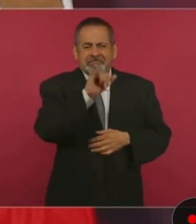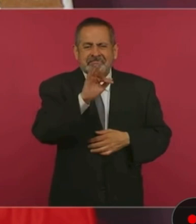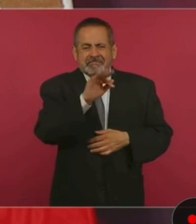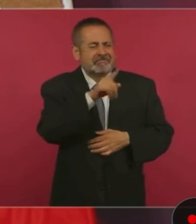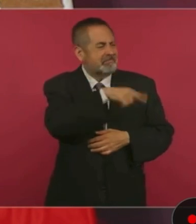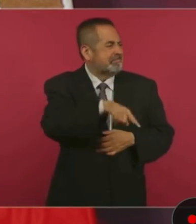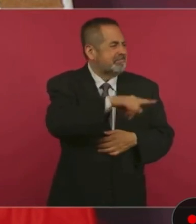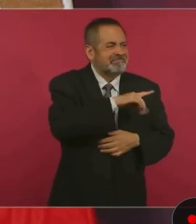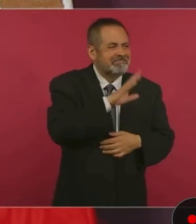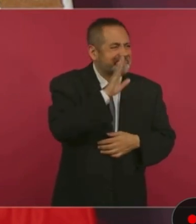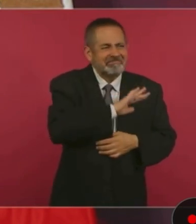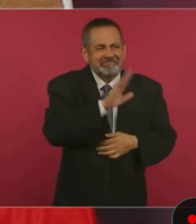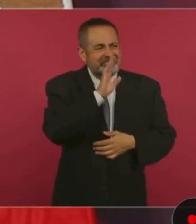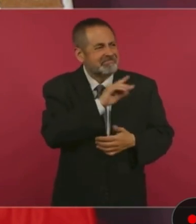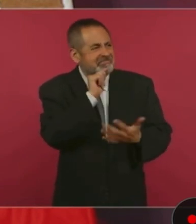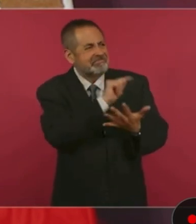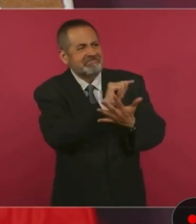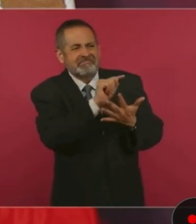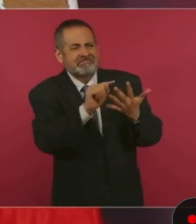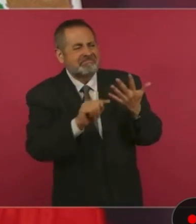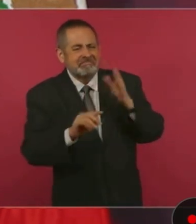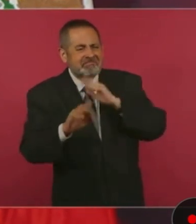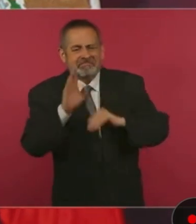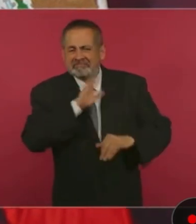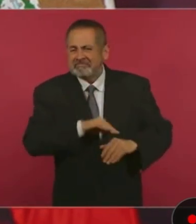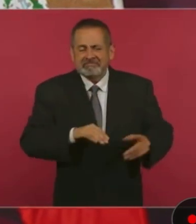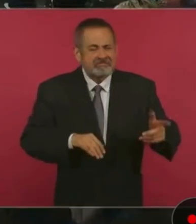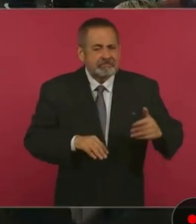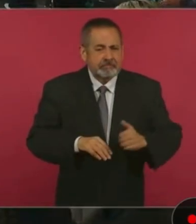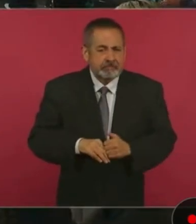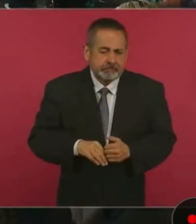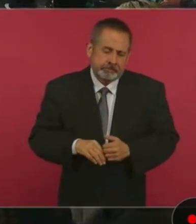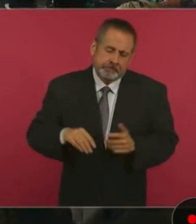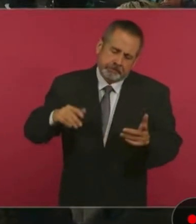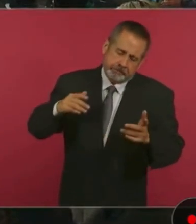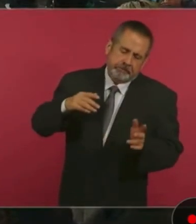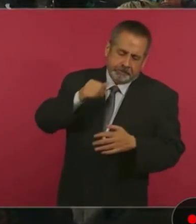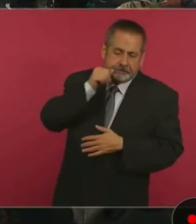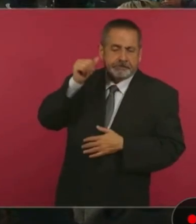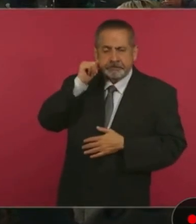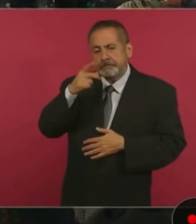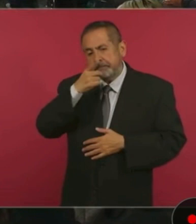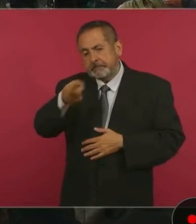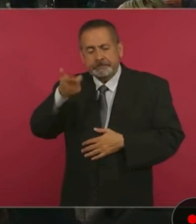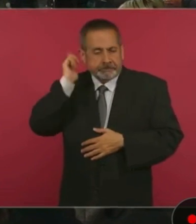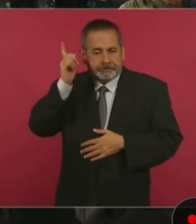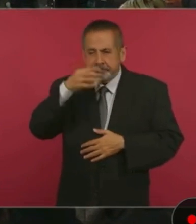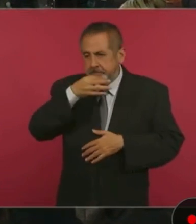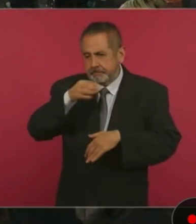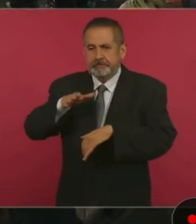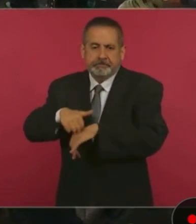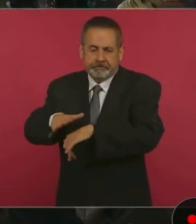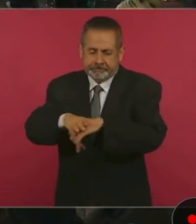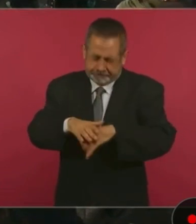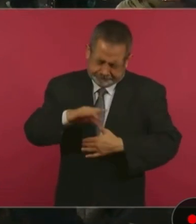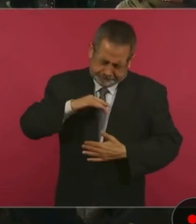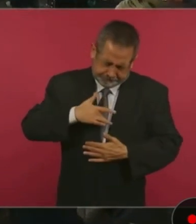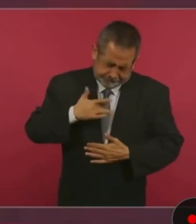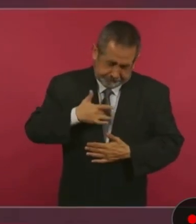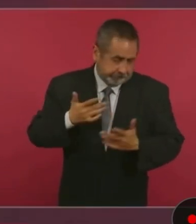Yo ayer decía, y ojalá y se internalice, imagínense